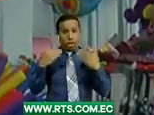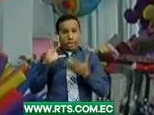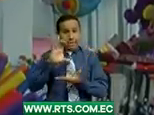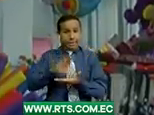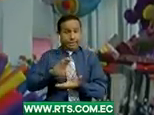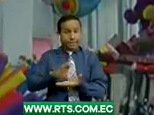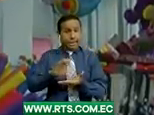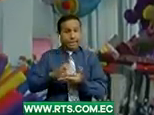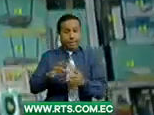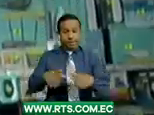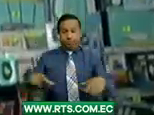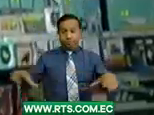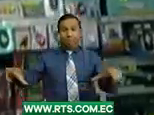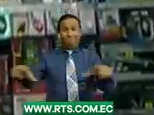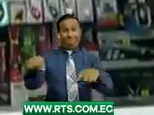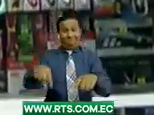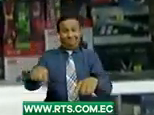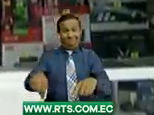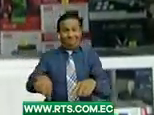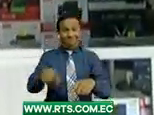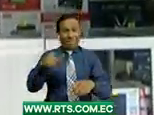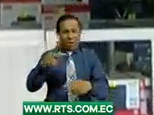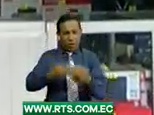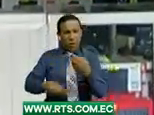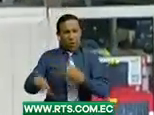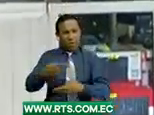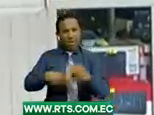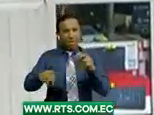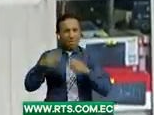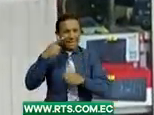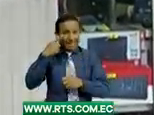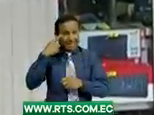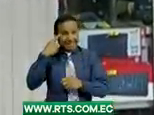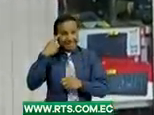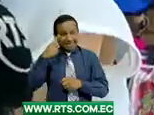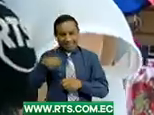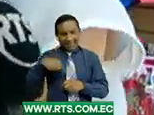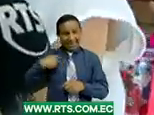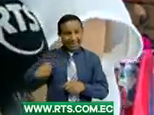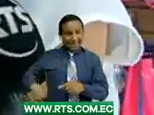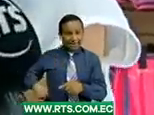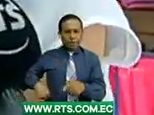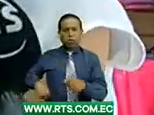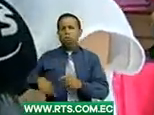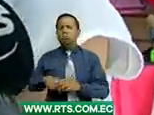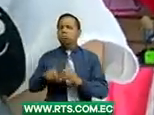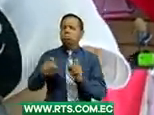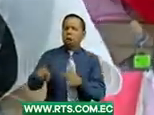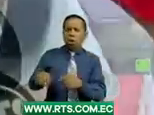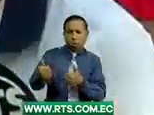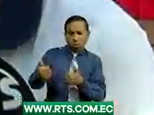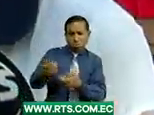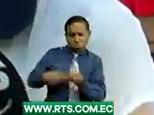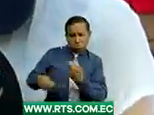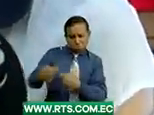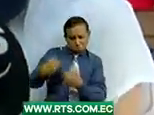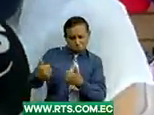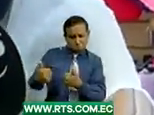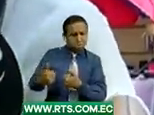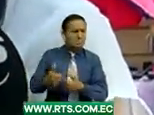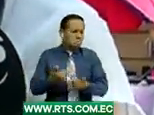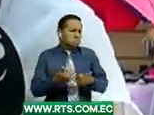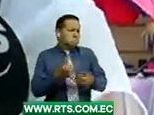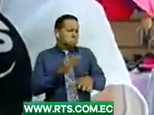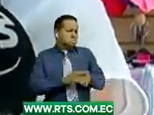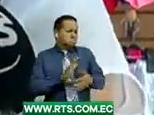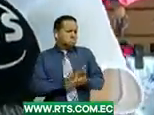comerciantes chinos piden a la ciudadanía calma. ¿Todo está normal en sus ventas? Sí. Ahí todo se